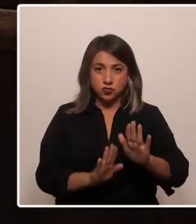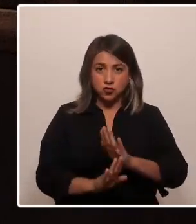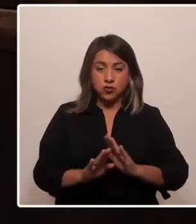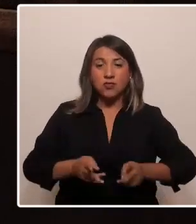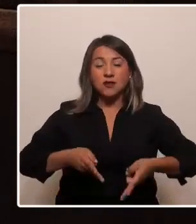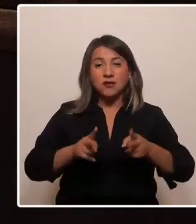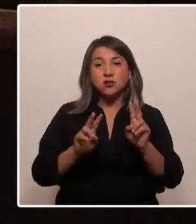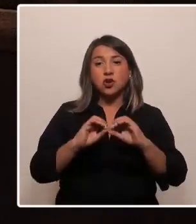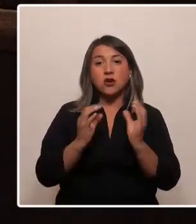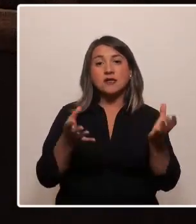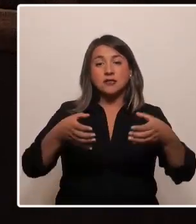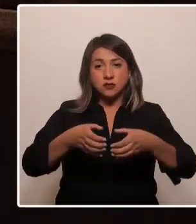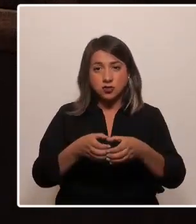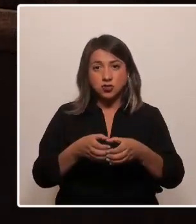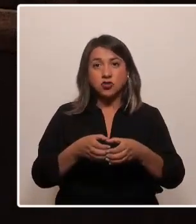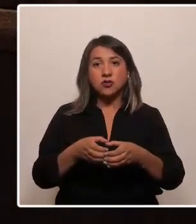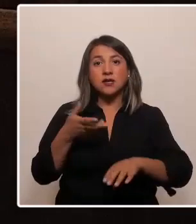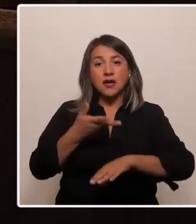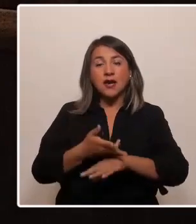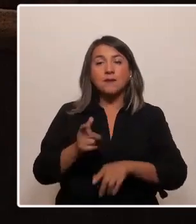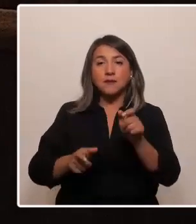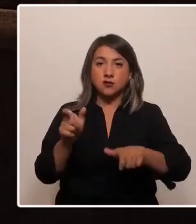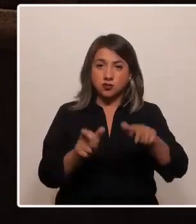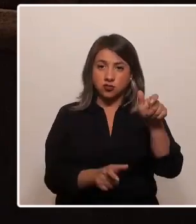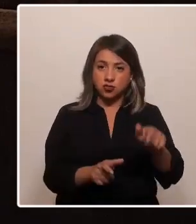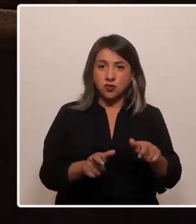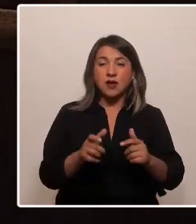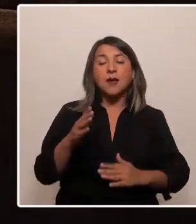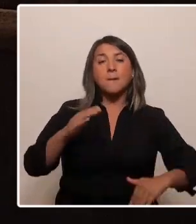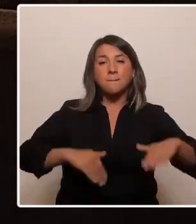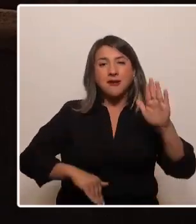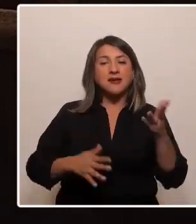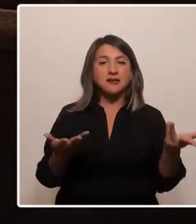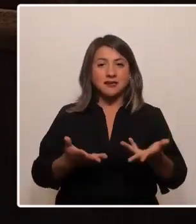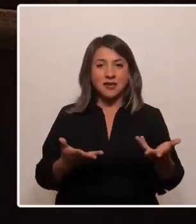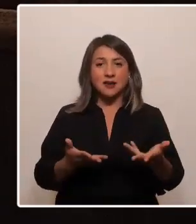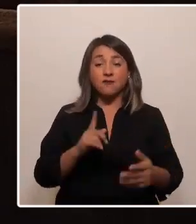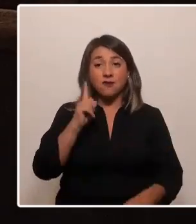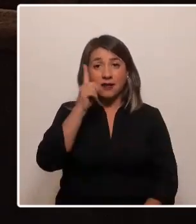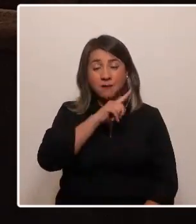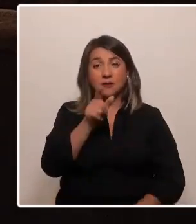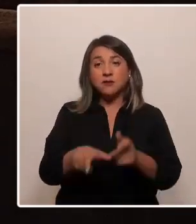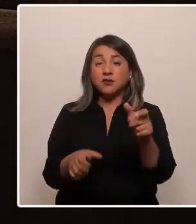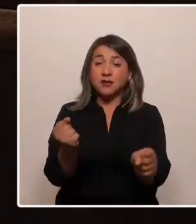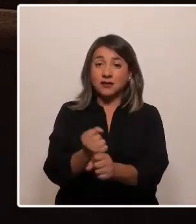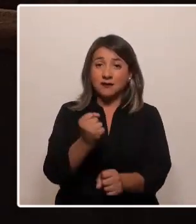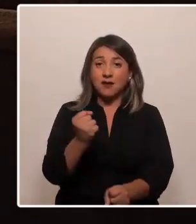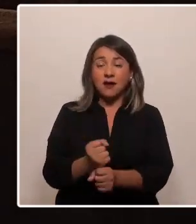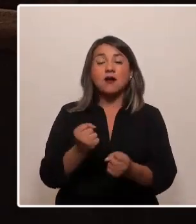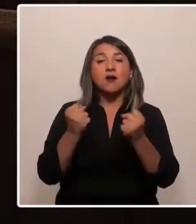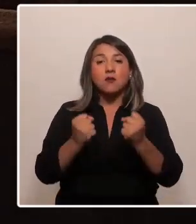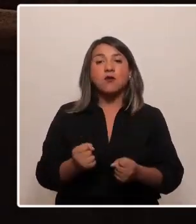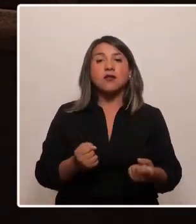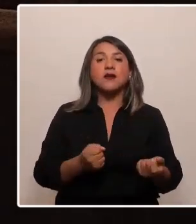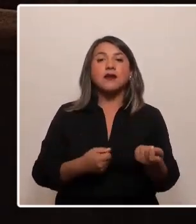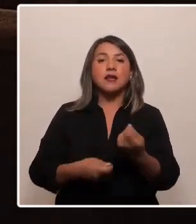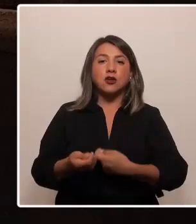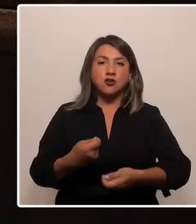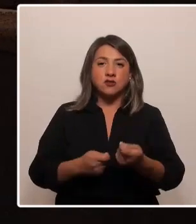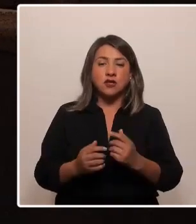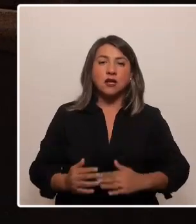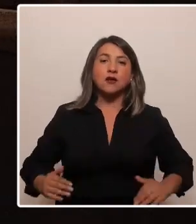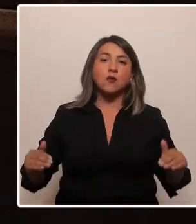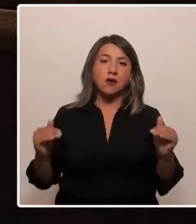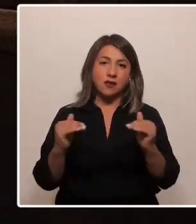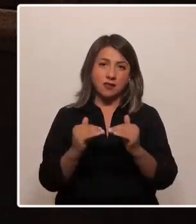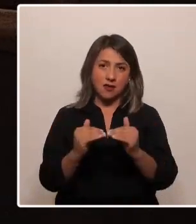derecho de organización que gozan los trabajadores y sobre todo a la posibilidad que finalmente los trabajadores puedan negociar en un plano de igualdad